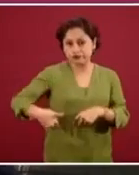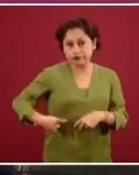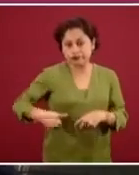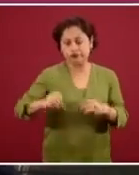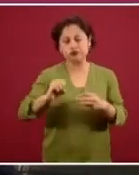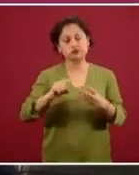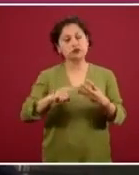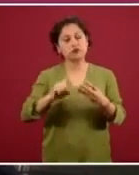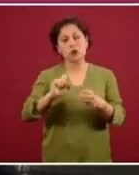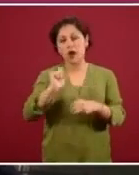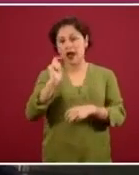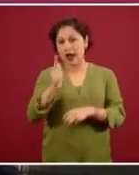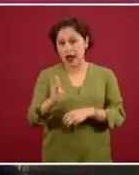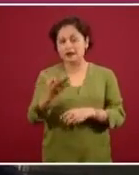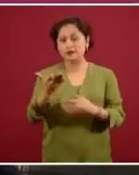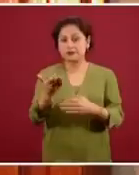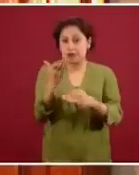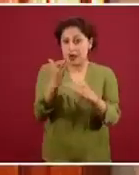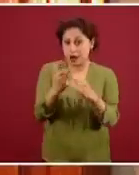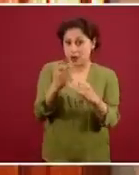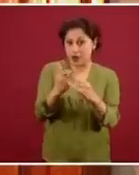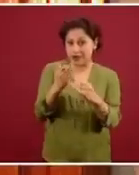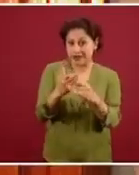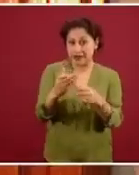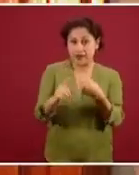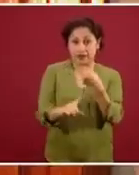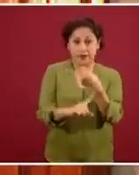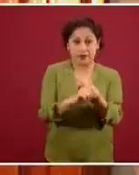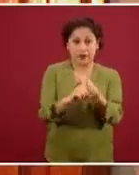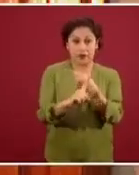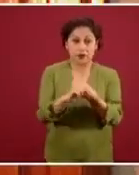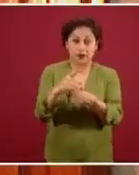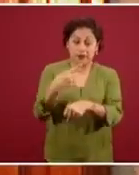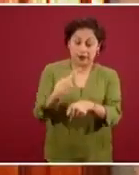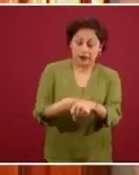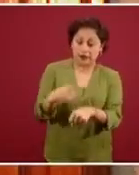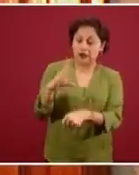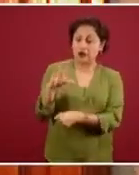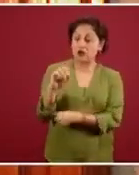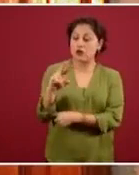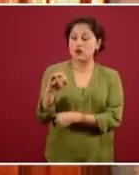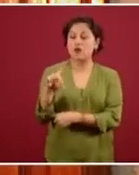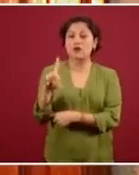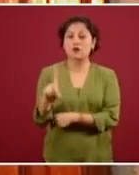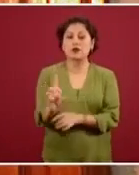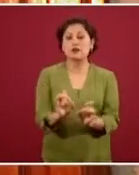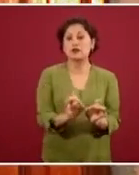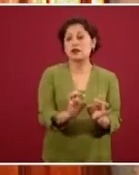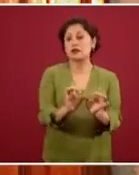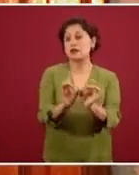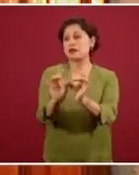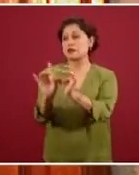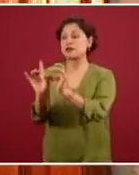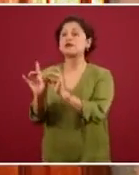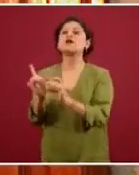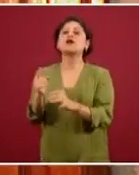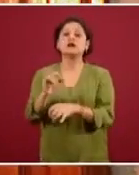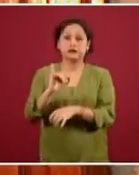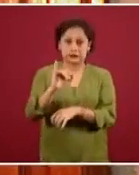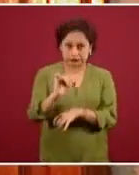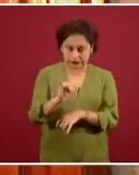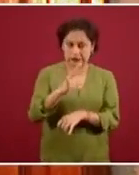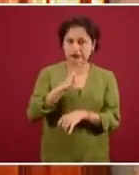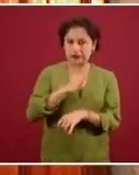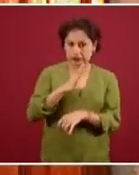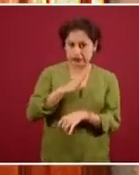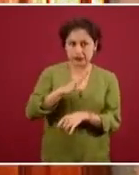situación que vivimos con la pandemia COVID, son situaciones que se presentan al día en la salud de México y que no